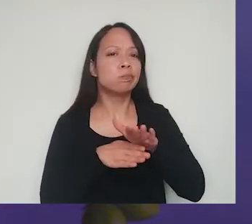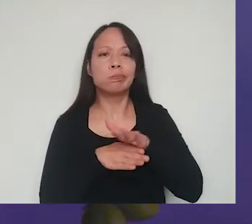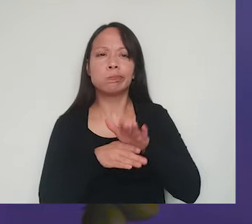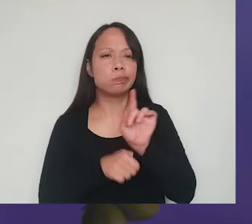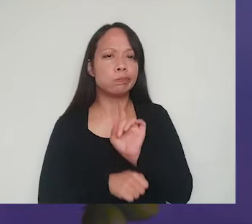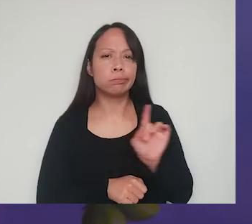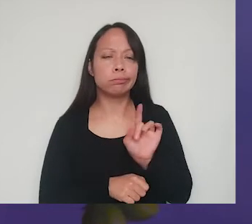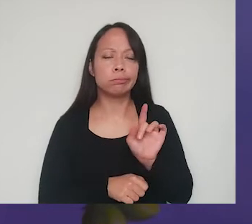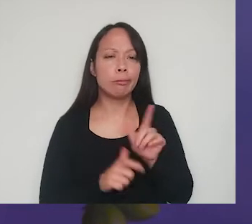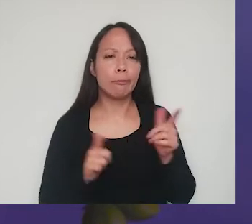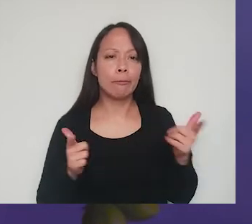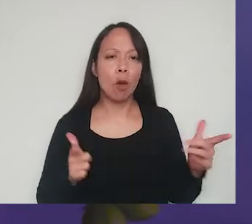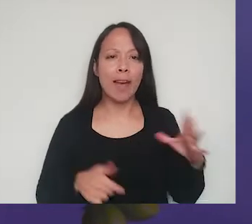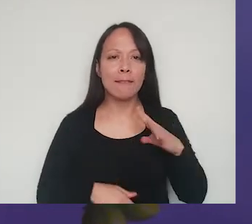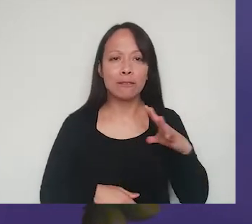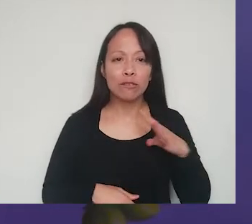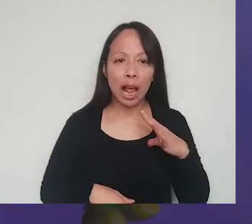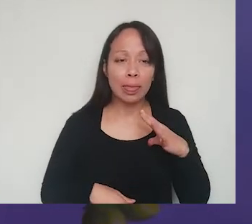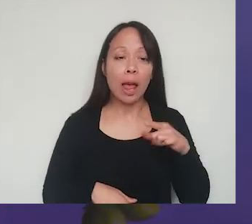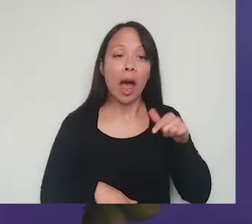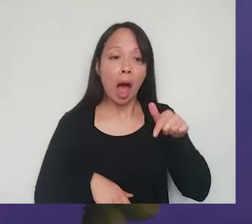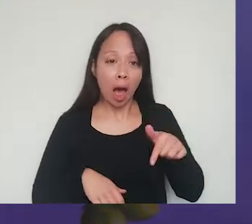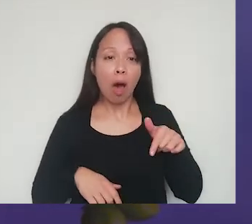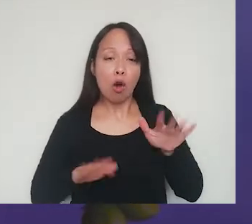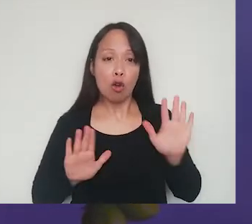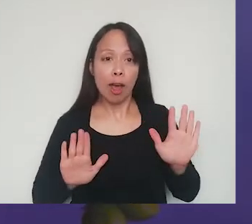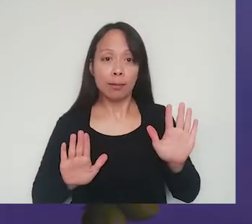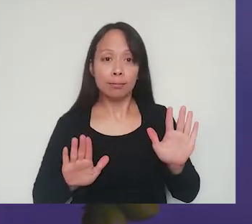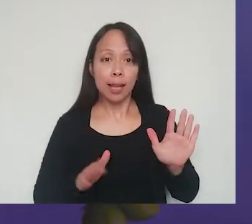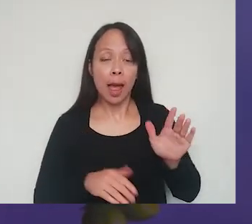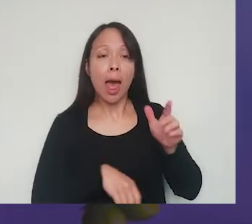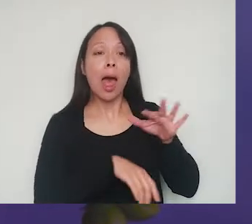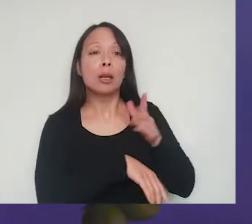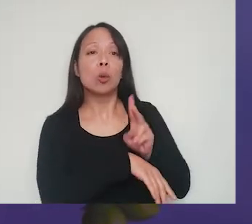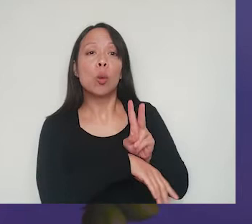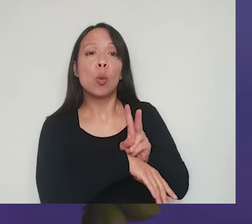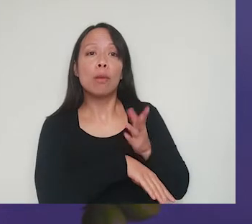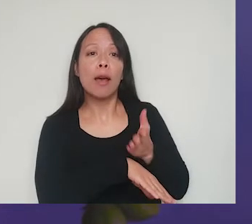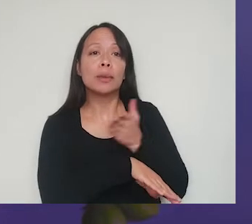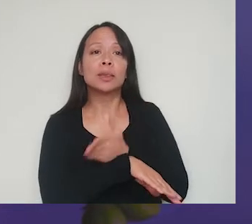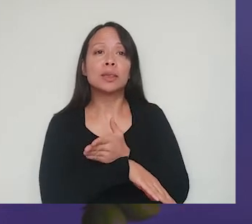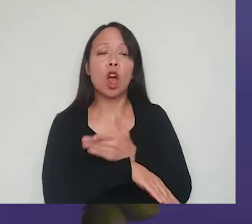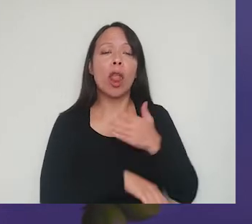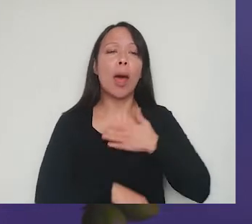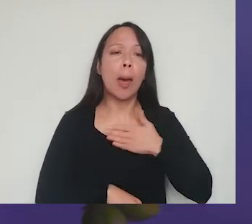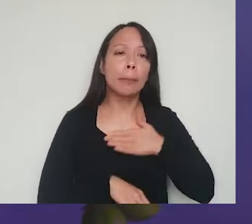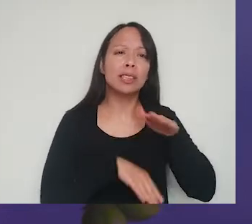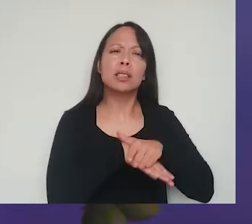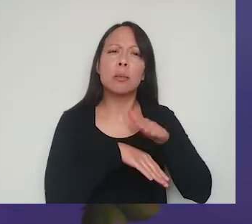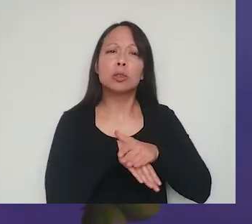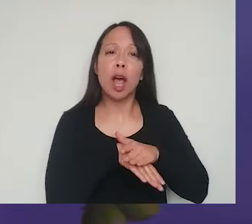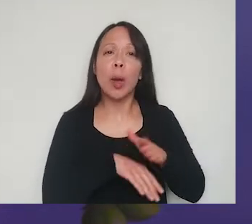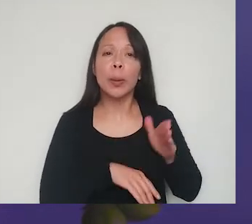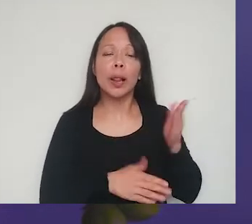este contexto es donde adquiere gran relevancia la prevención. Y en materia de derecho y en materia jurídica, que es el que a